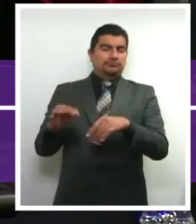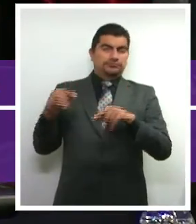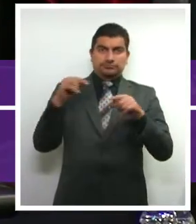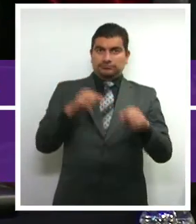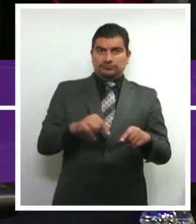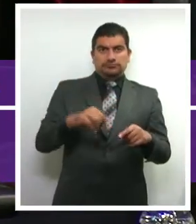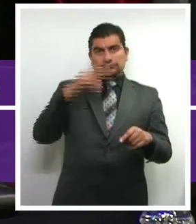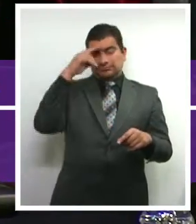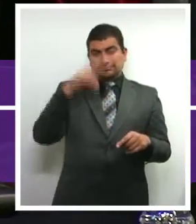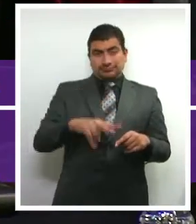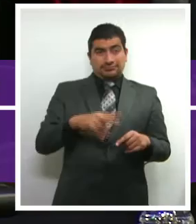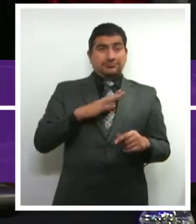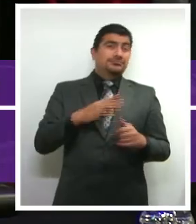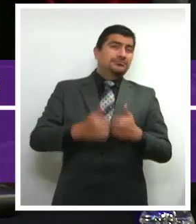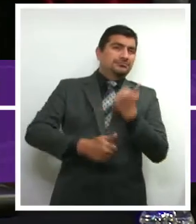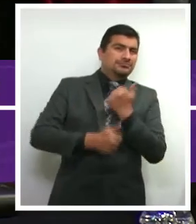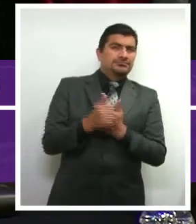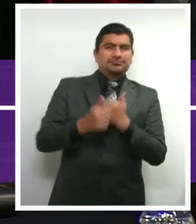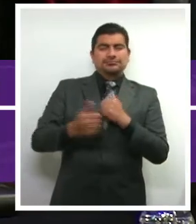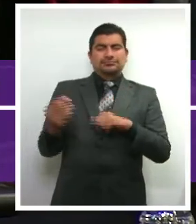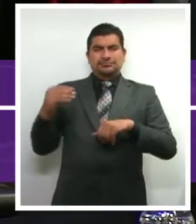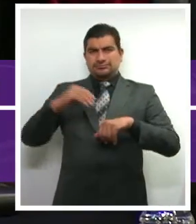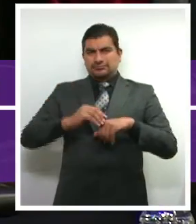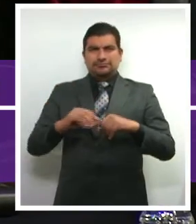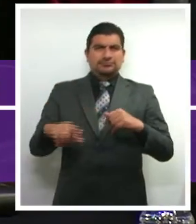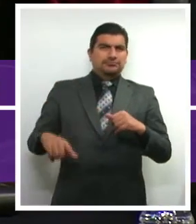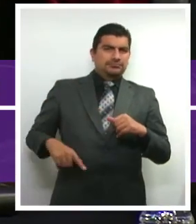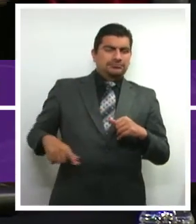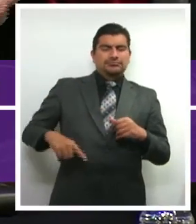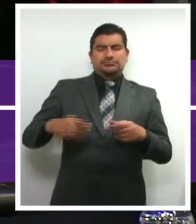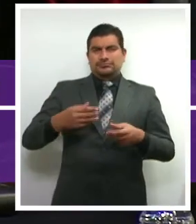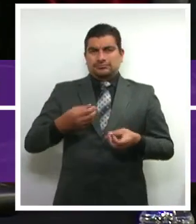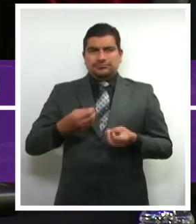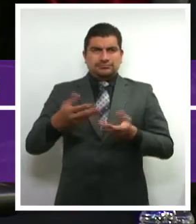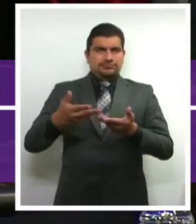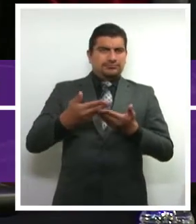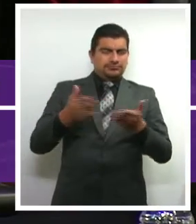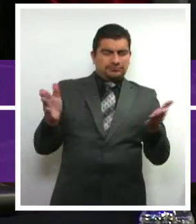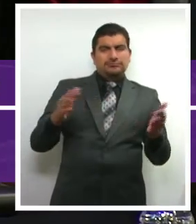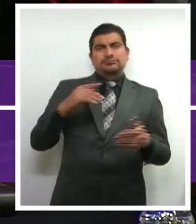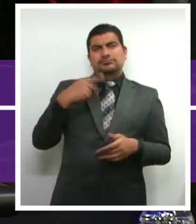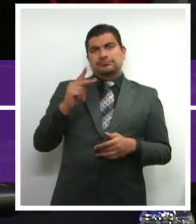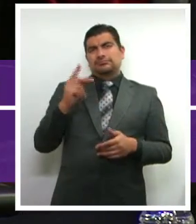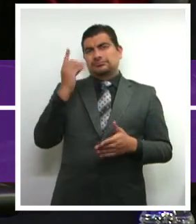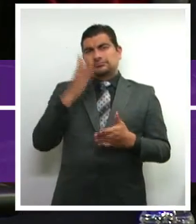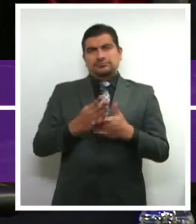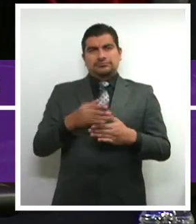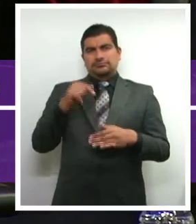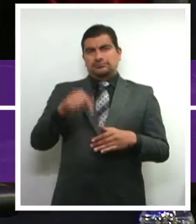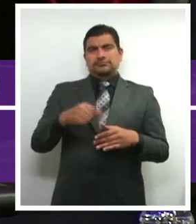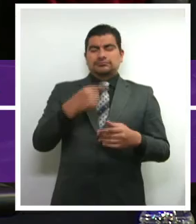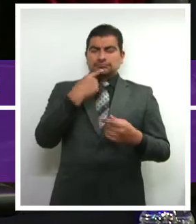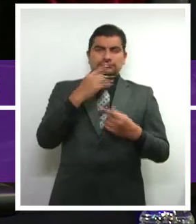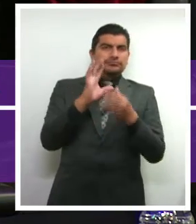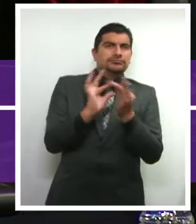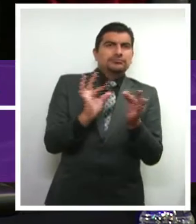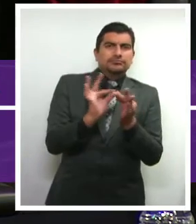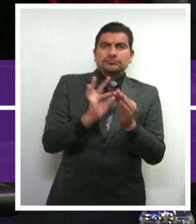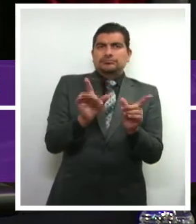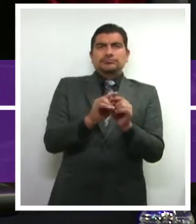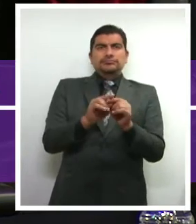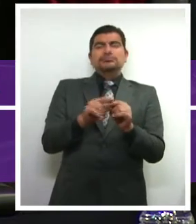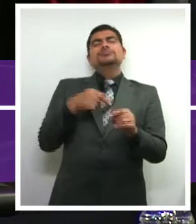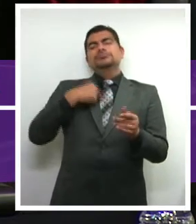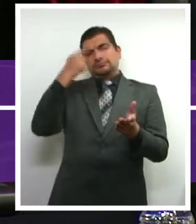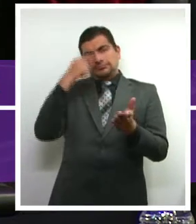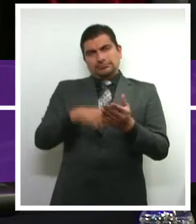En México se ha tratado de implementar los gobiernos abiertos, pero únicamente en el discurso, y creo que es el